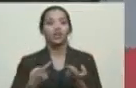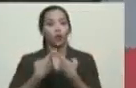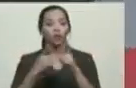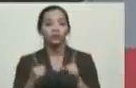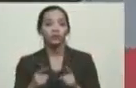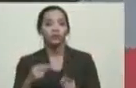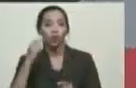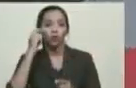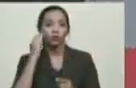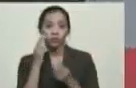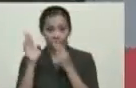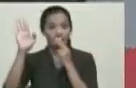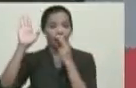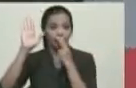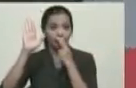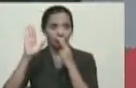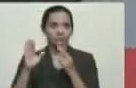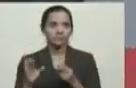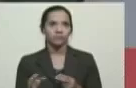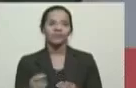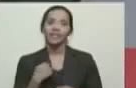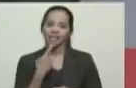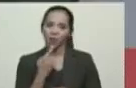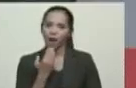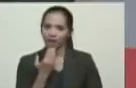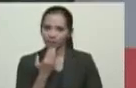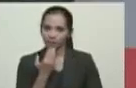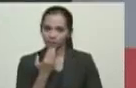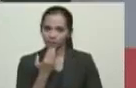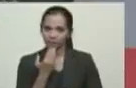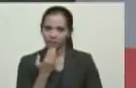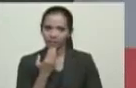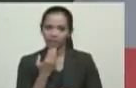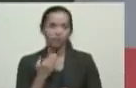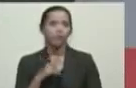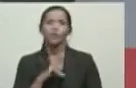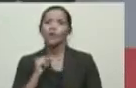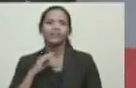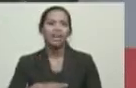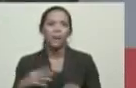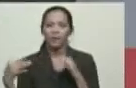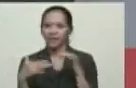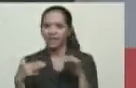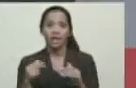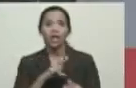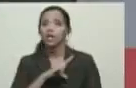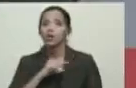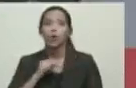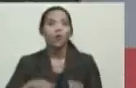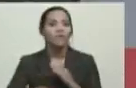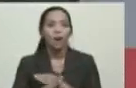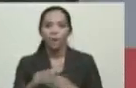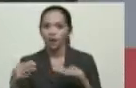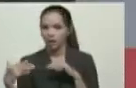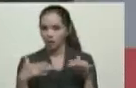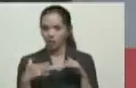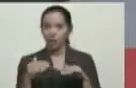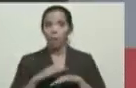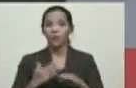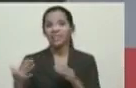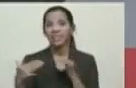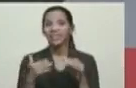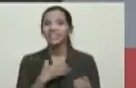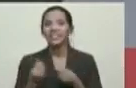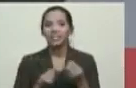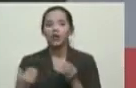los nazis del otro lado, yo les digo una cosa, es momento, no estamos todavía en guerra y no vamos a estar. Porque la guerra que ellos quieren hacer es